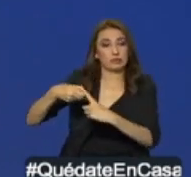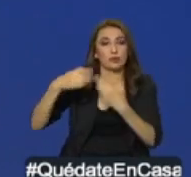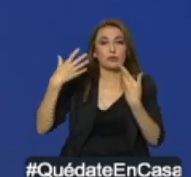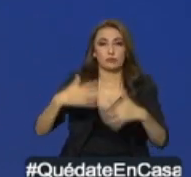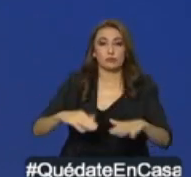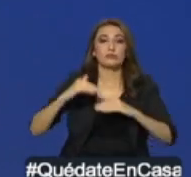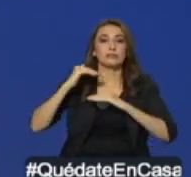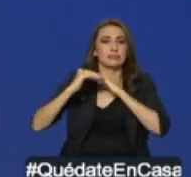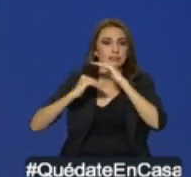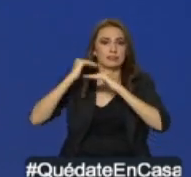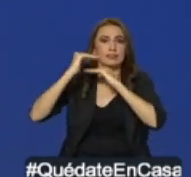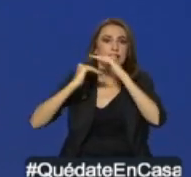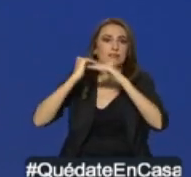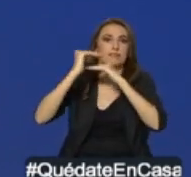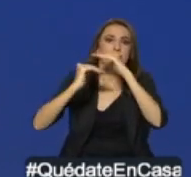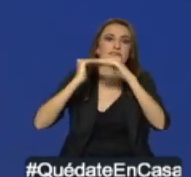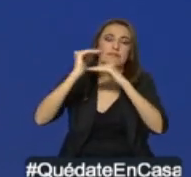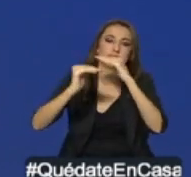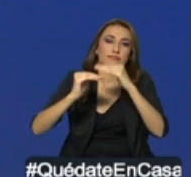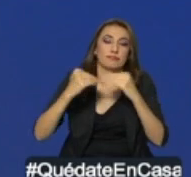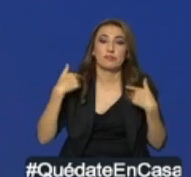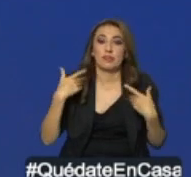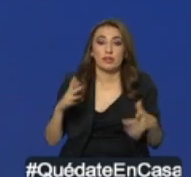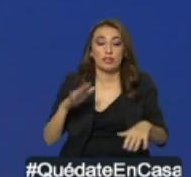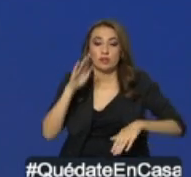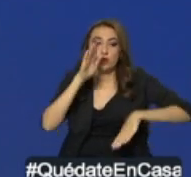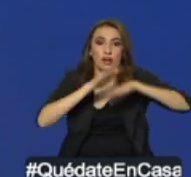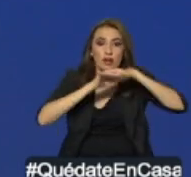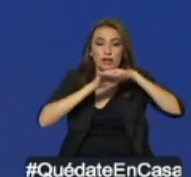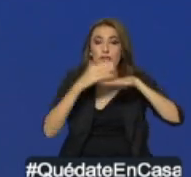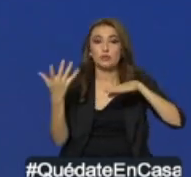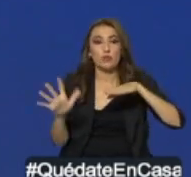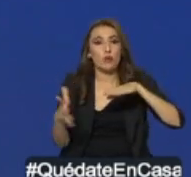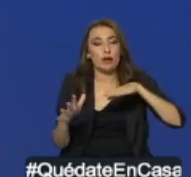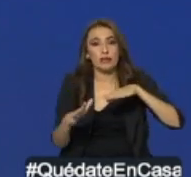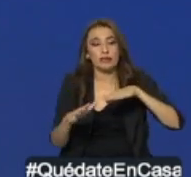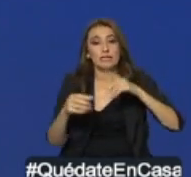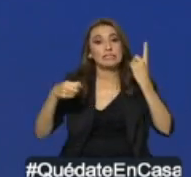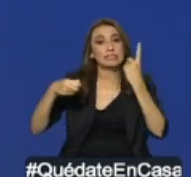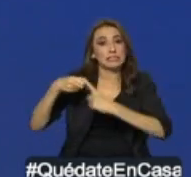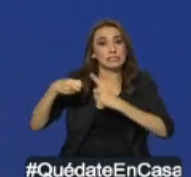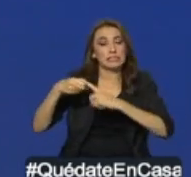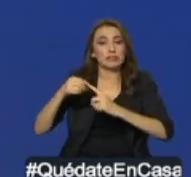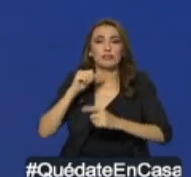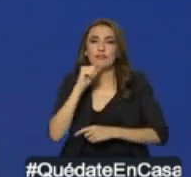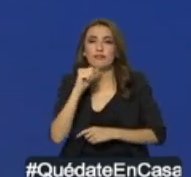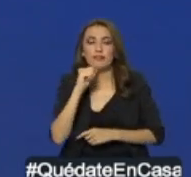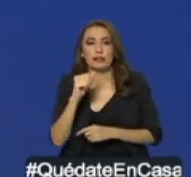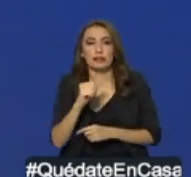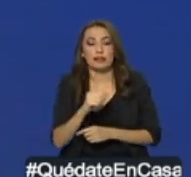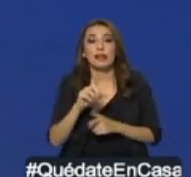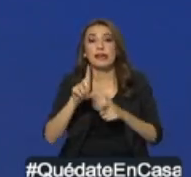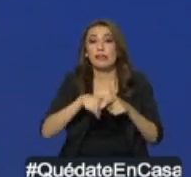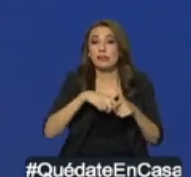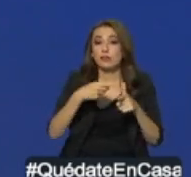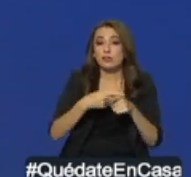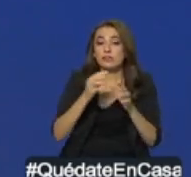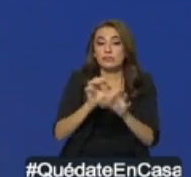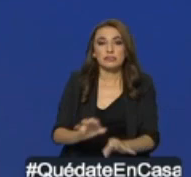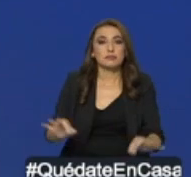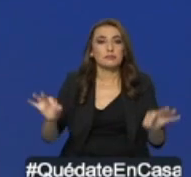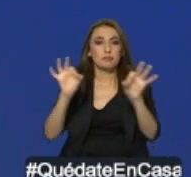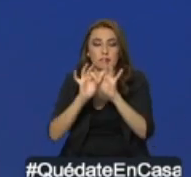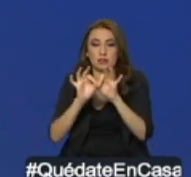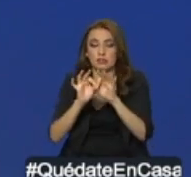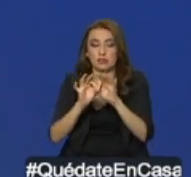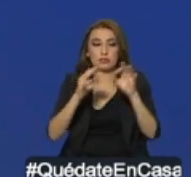sigue aumentando y no ha llegado a esa meseta o plato por eso es indispensable aplicar un concepto de